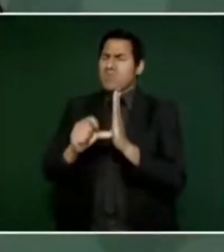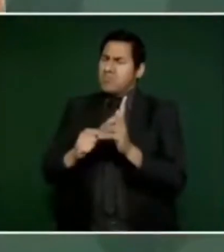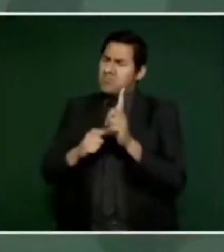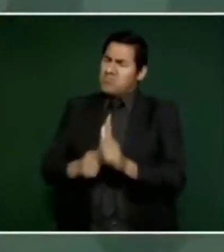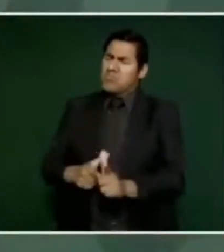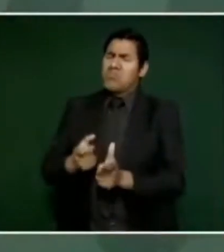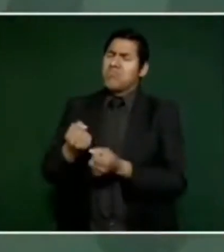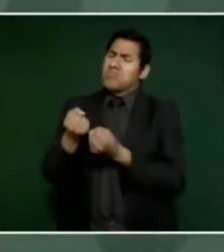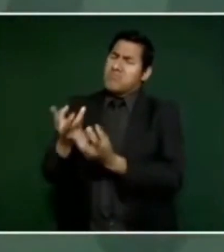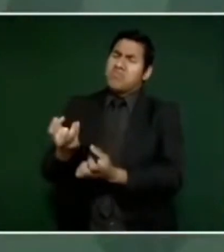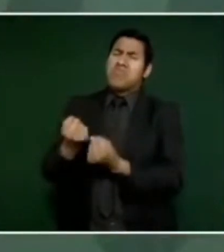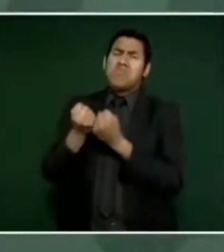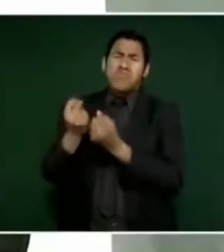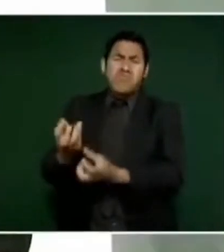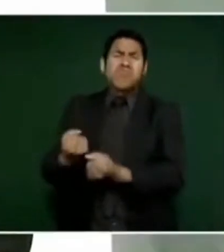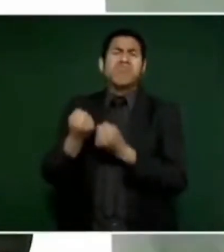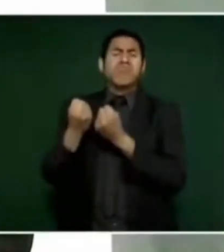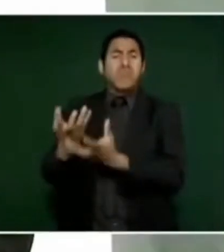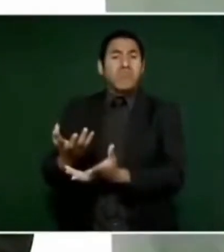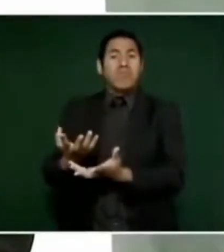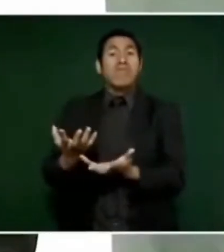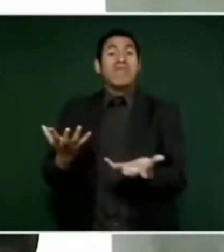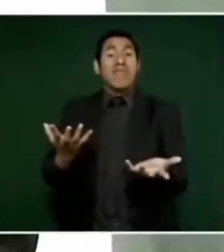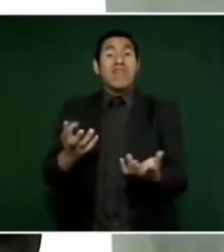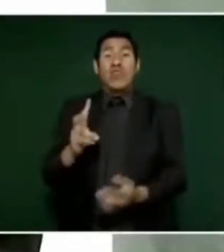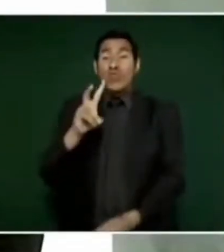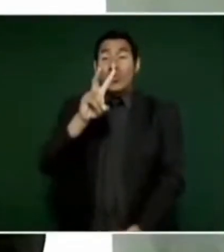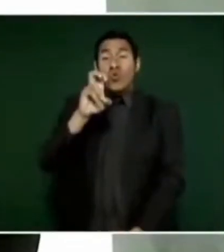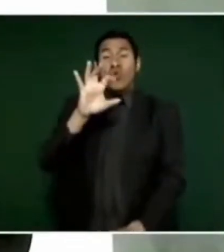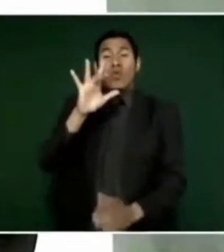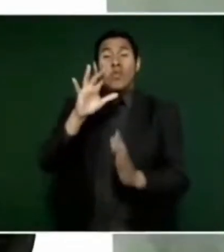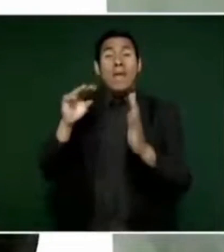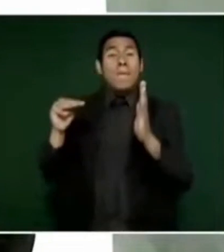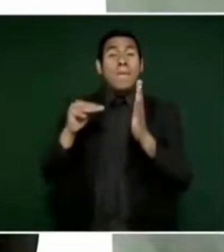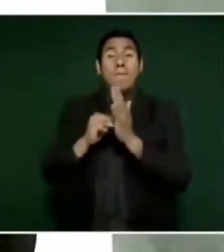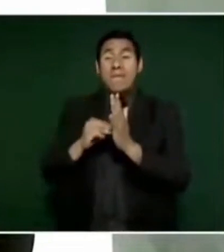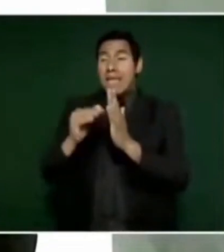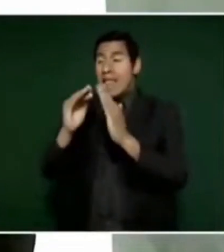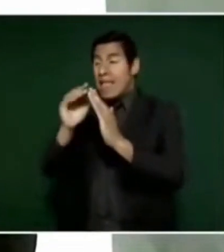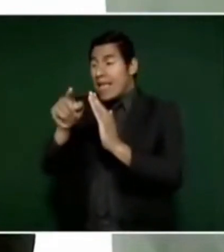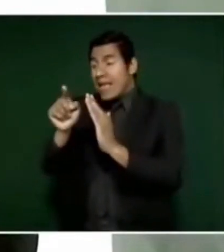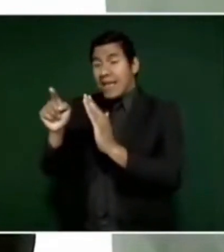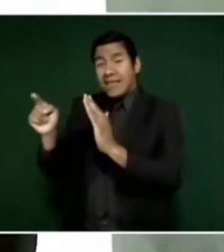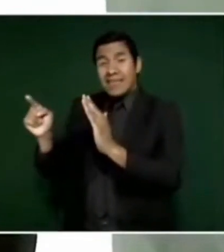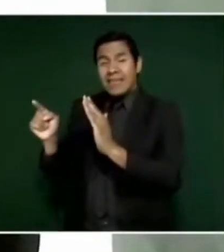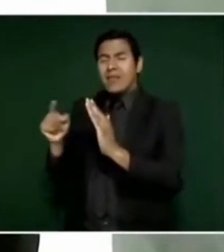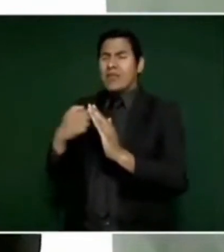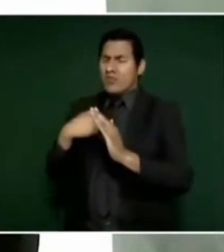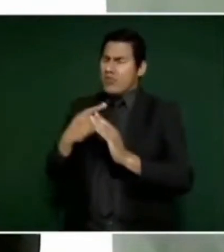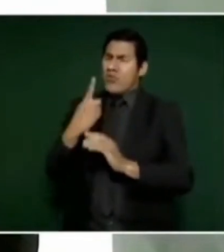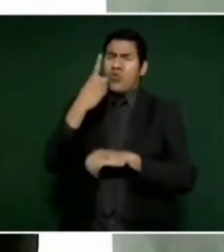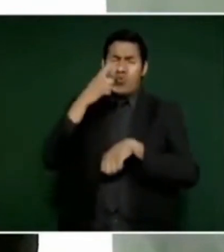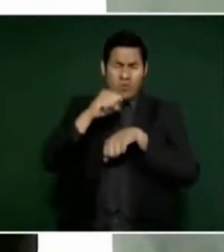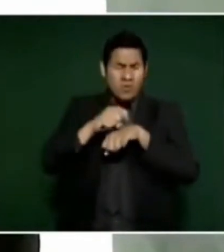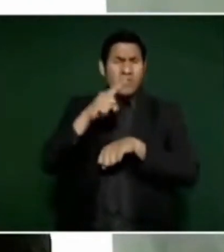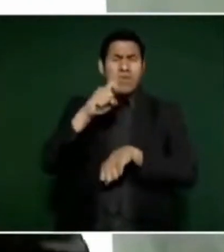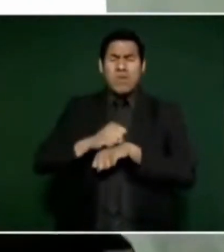O sea, son 250,000 hogares, su canasta semanal.